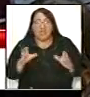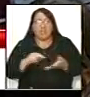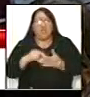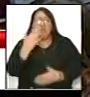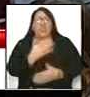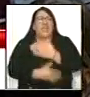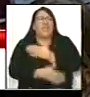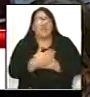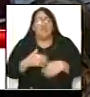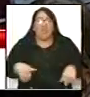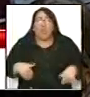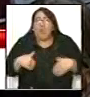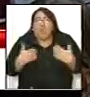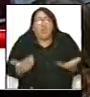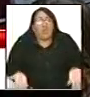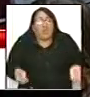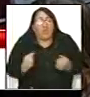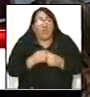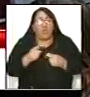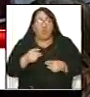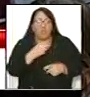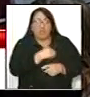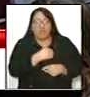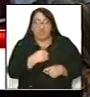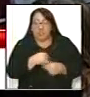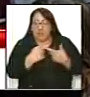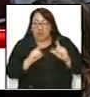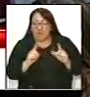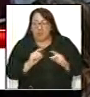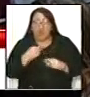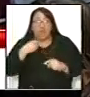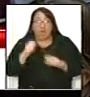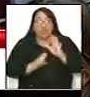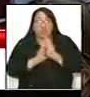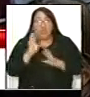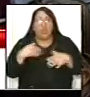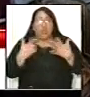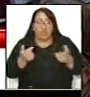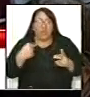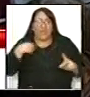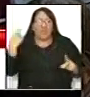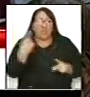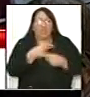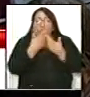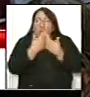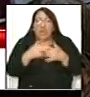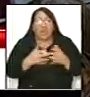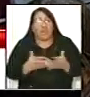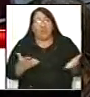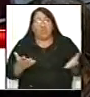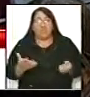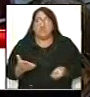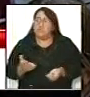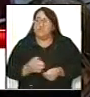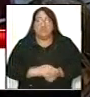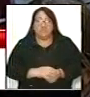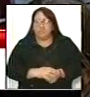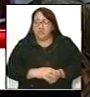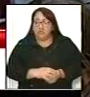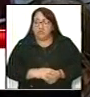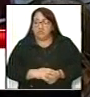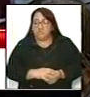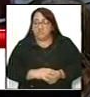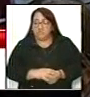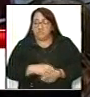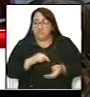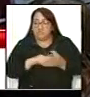inválidos prácticamente a merced de un ejecutivo y de una Corte Suprema que los puede denunciar por cualquier cosa. Simplemente tendríamos